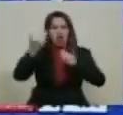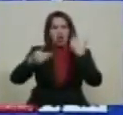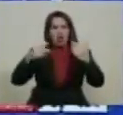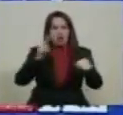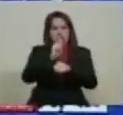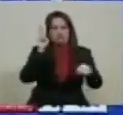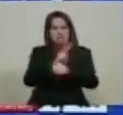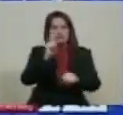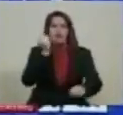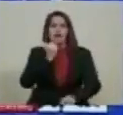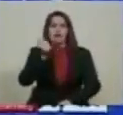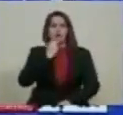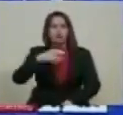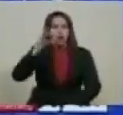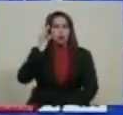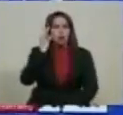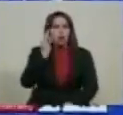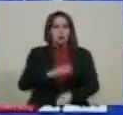de las mujeres.